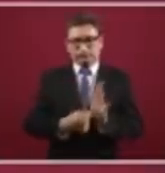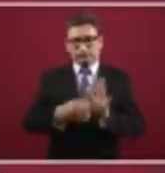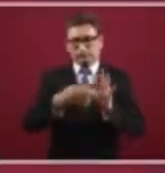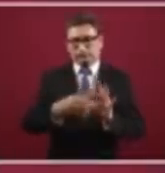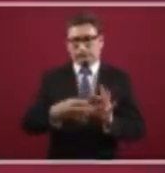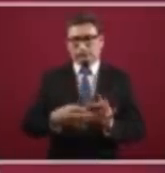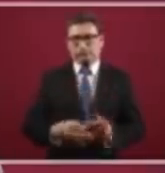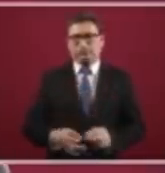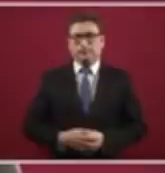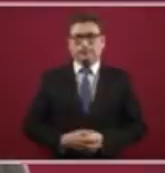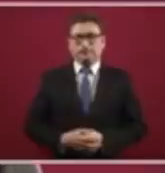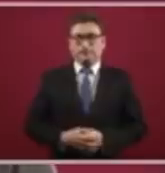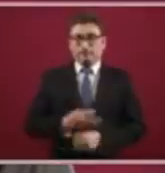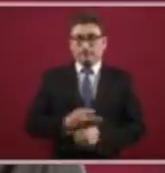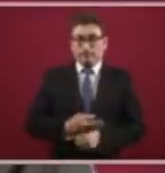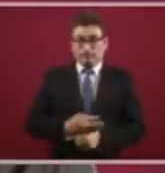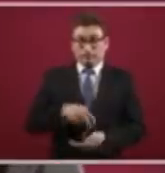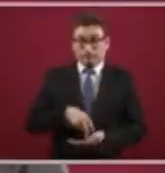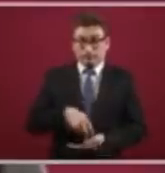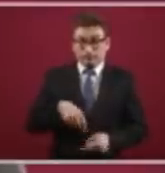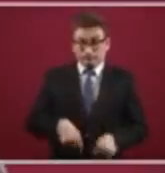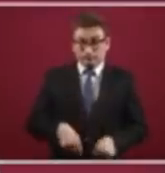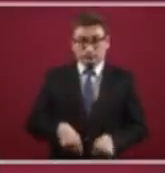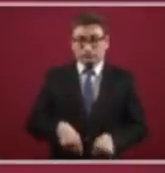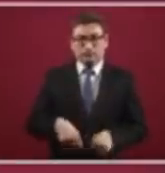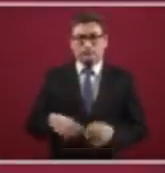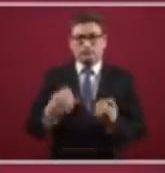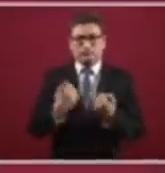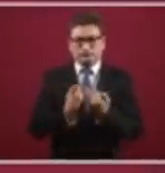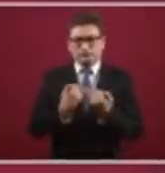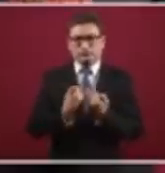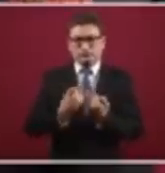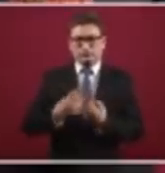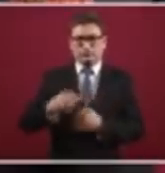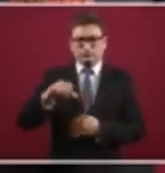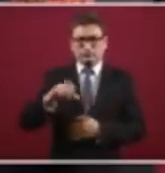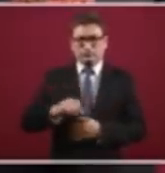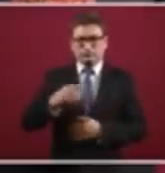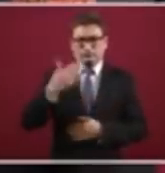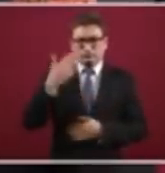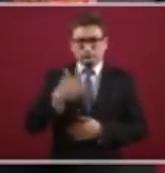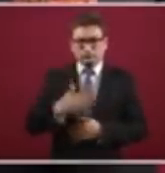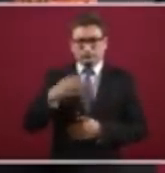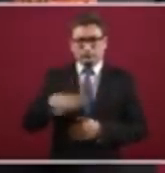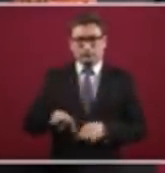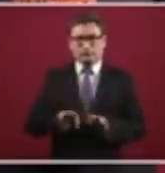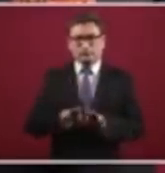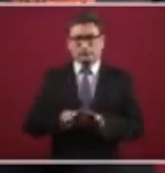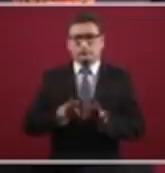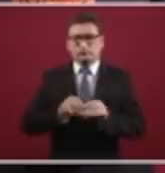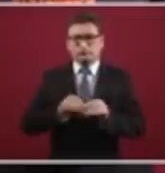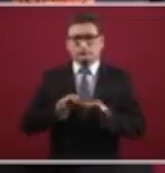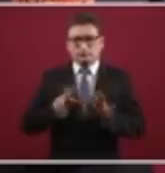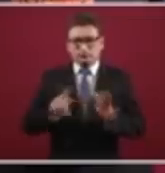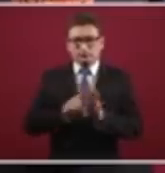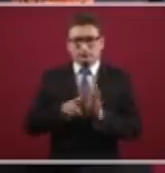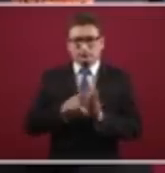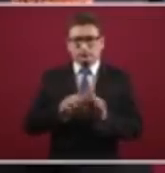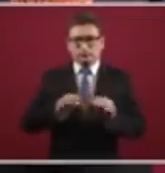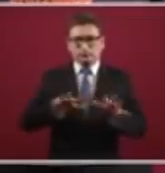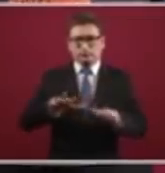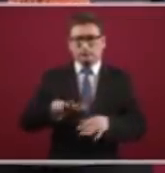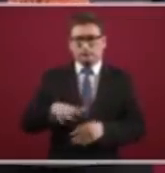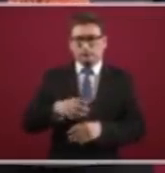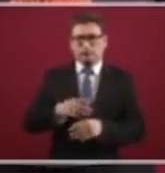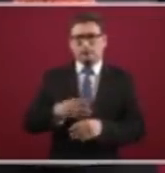solamente en esta conferencia de prensa el día de hoy se transmitirá a través del sistema público de redes función del estado